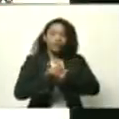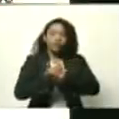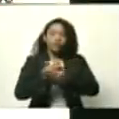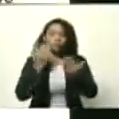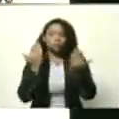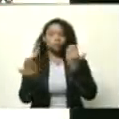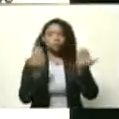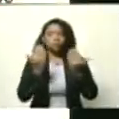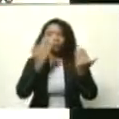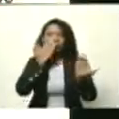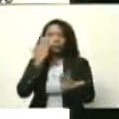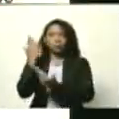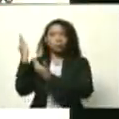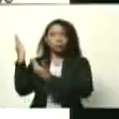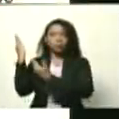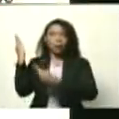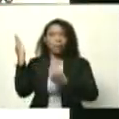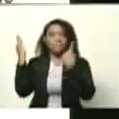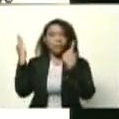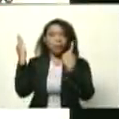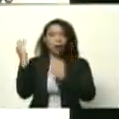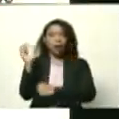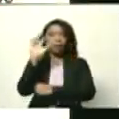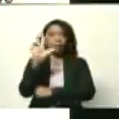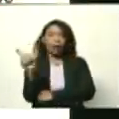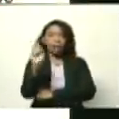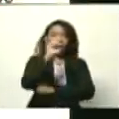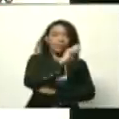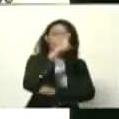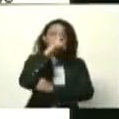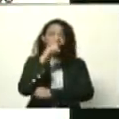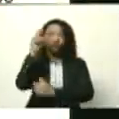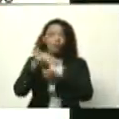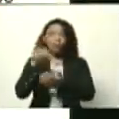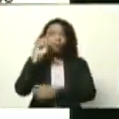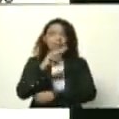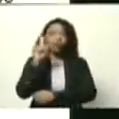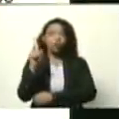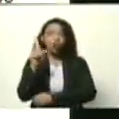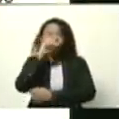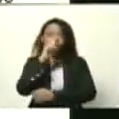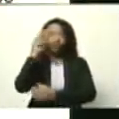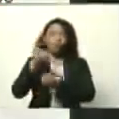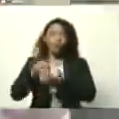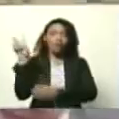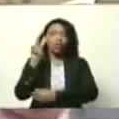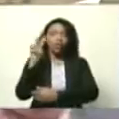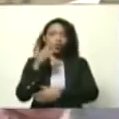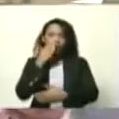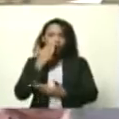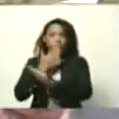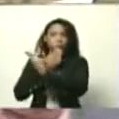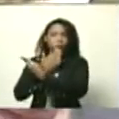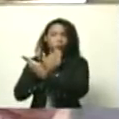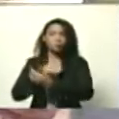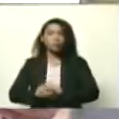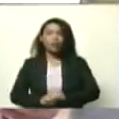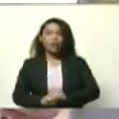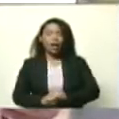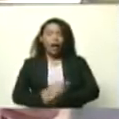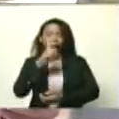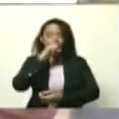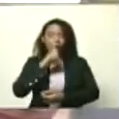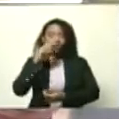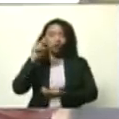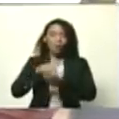comparamos el primer trimestre del año 2021 con el año 2022, en el año 2021